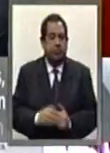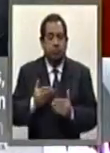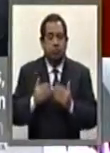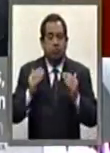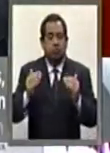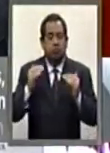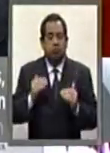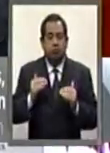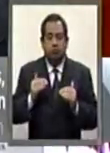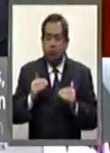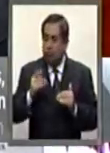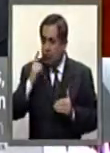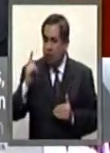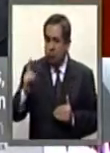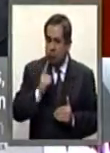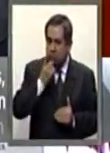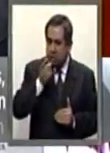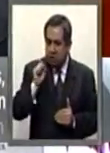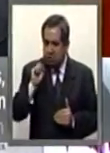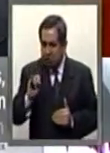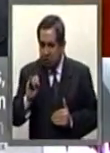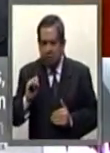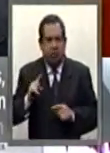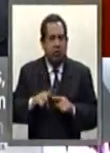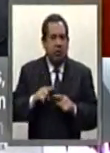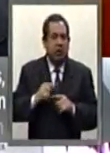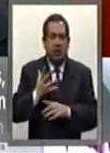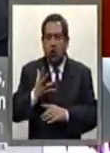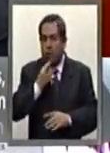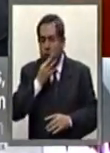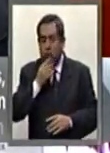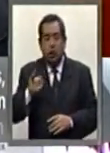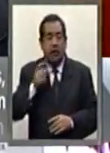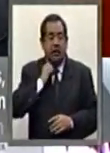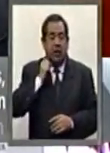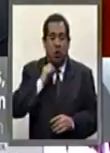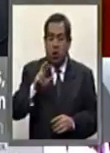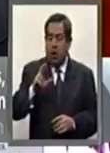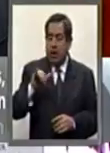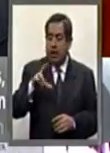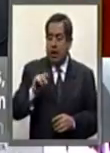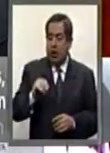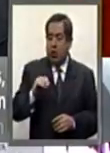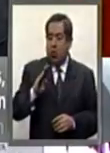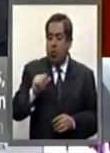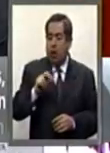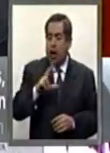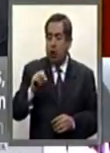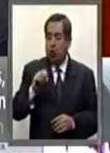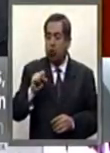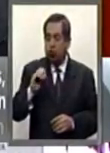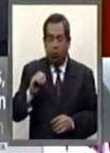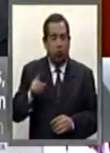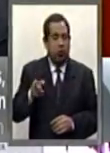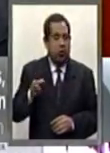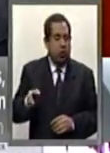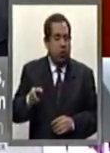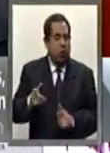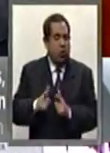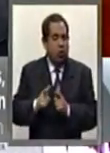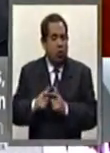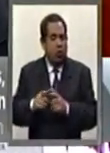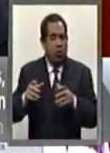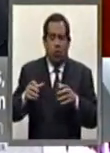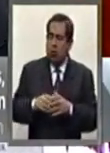Tiene ahora para hablar en pro la palabra, hasta por 5 minutos, el senador Ricardo Barroso Agramont, del